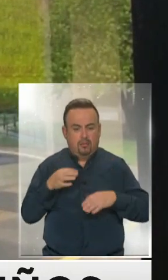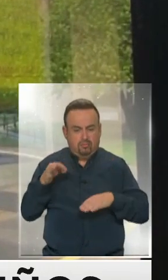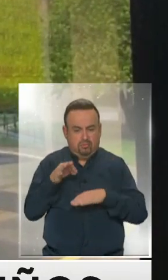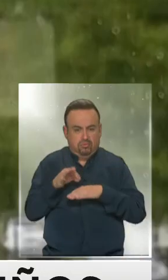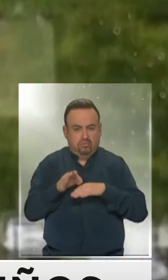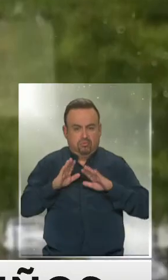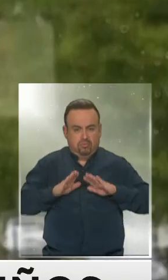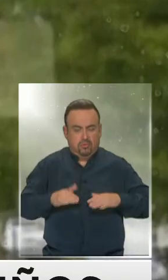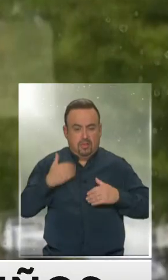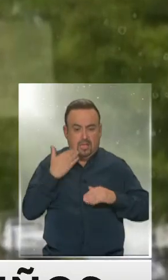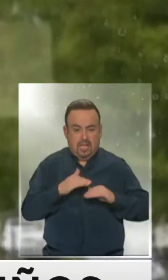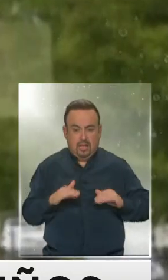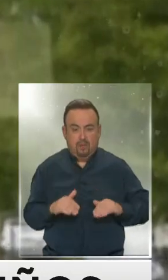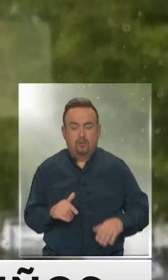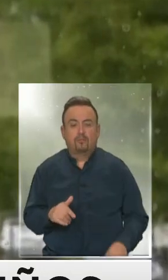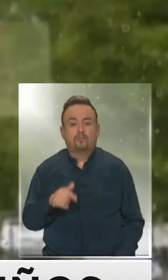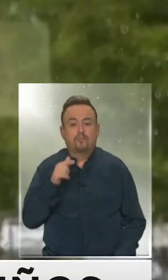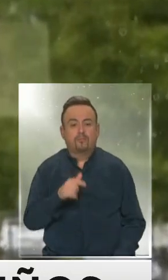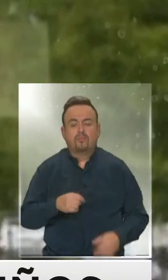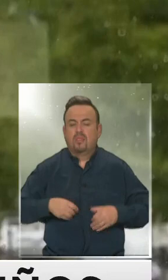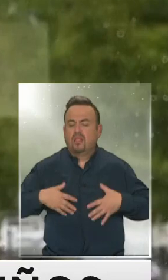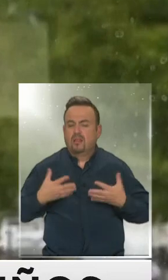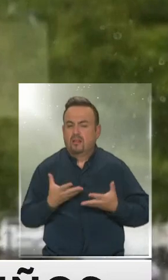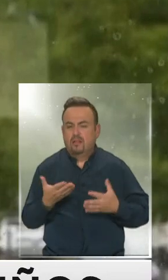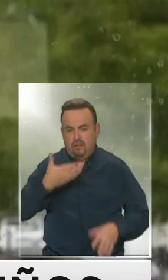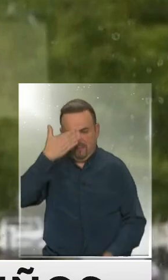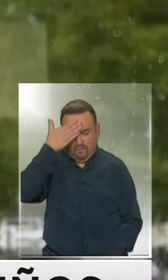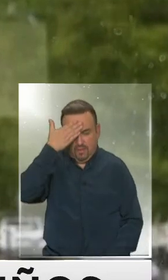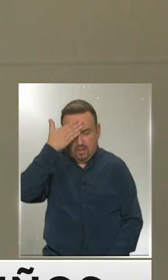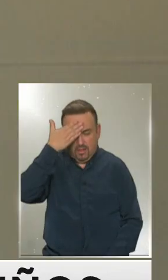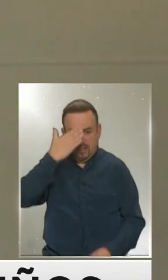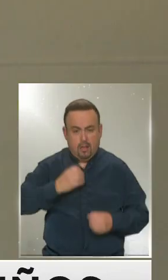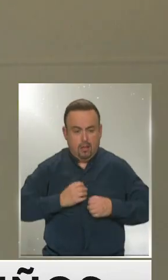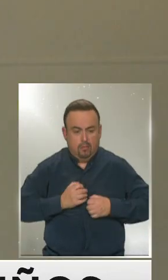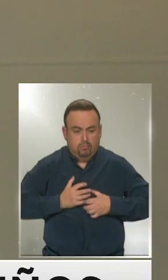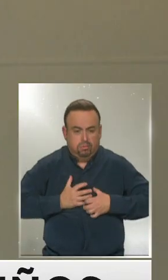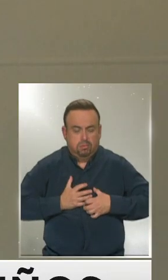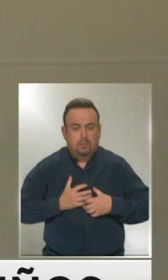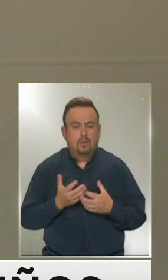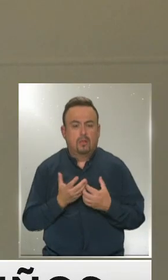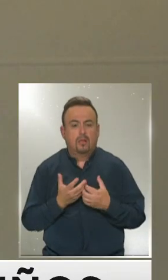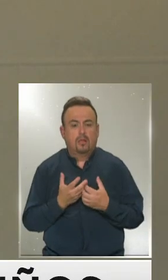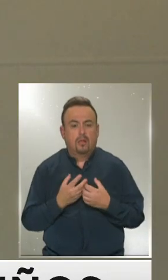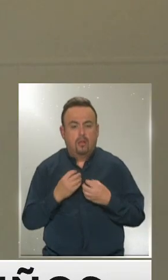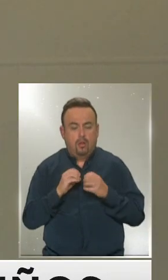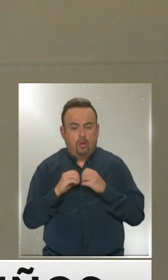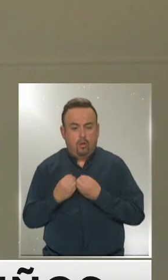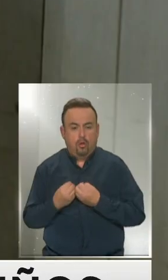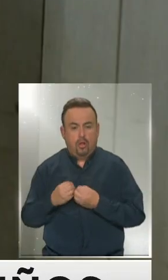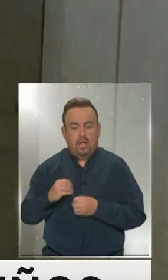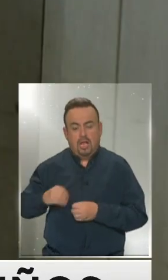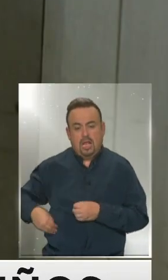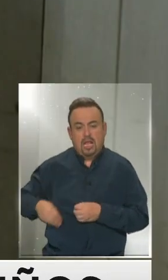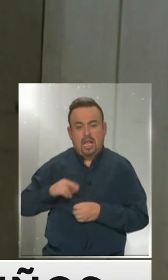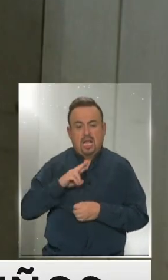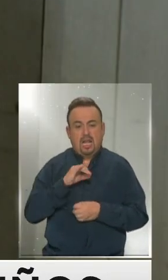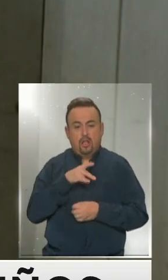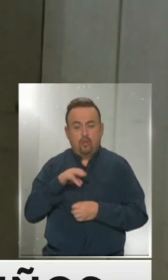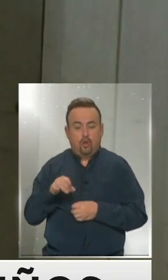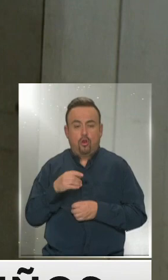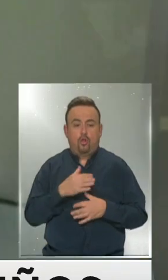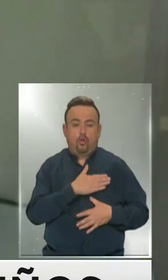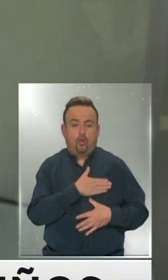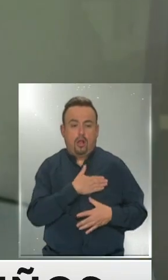en el cuerpo de estos niños los síntomas son fiebre inflamación y disfunción en órganos como riñones o el corazón y